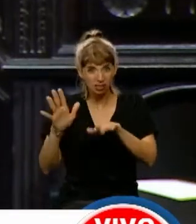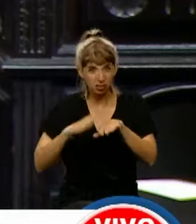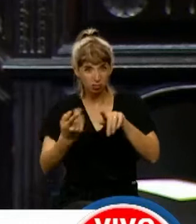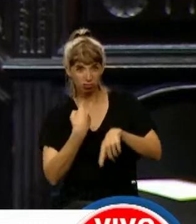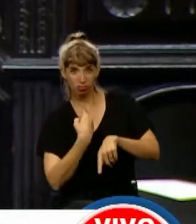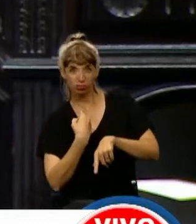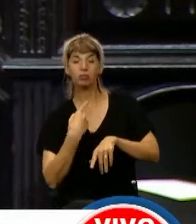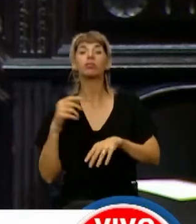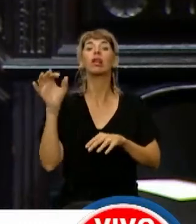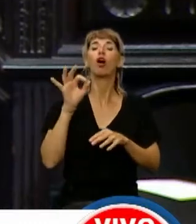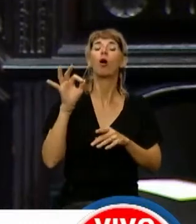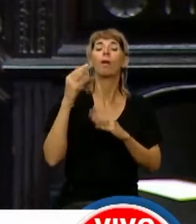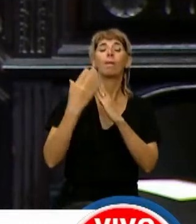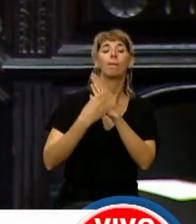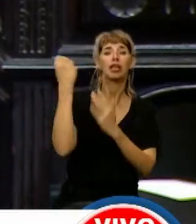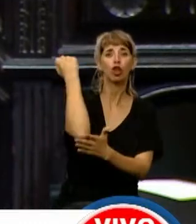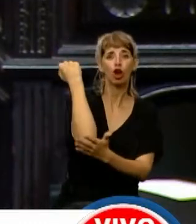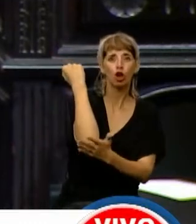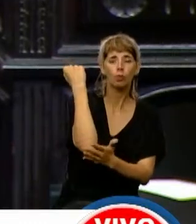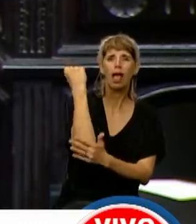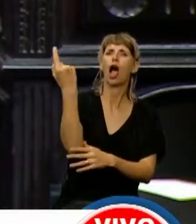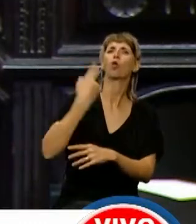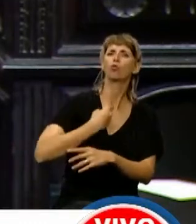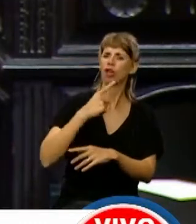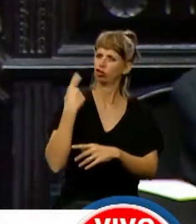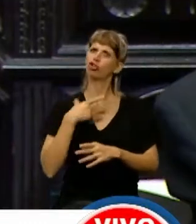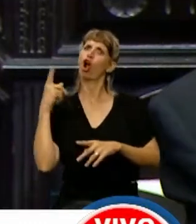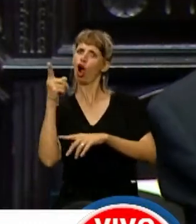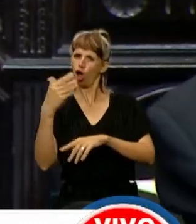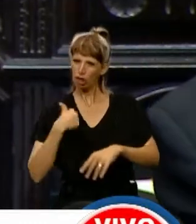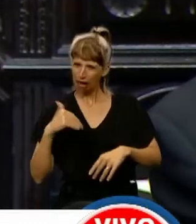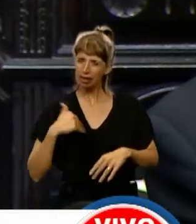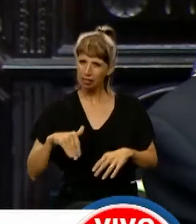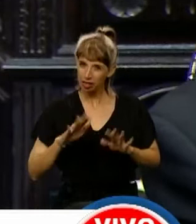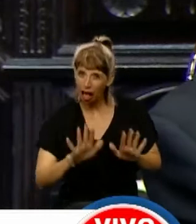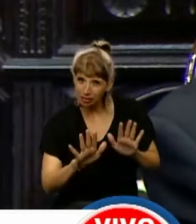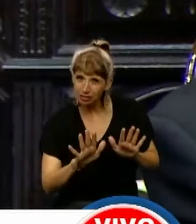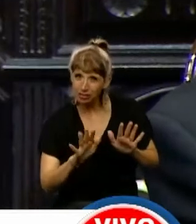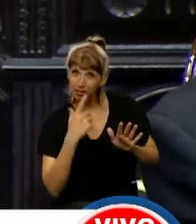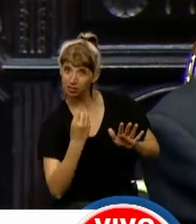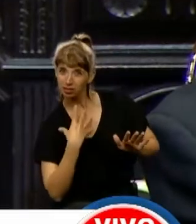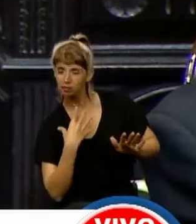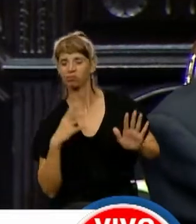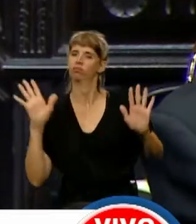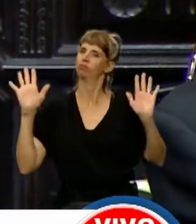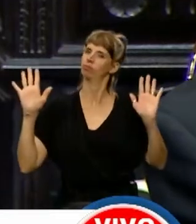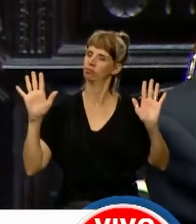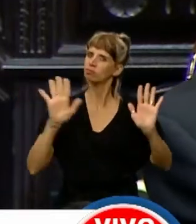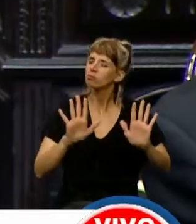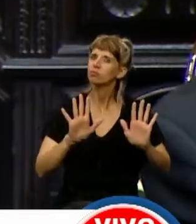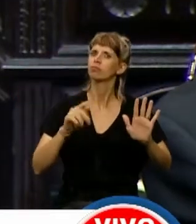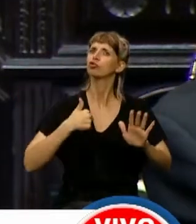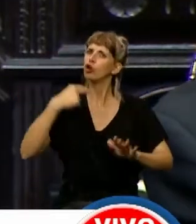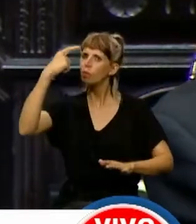acusa el ministro de Economía de que somos anti-Argentina? Mire, presidente, yo creo que la